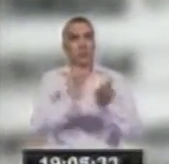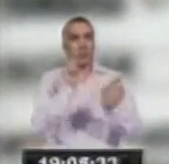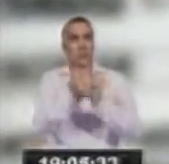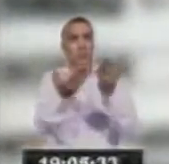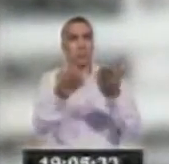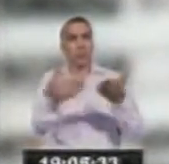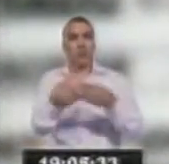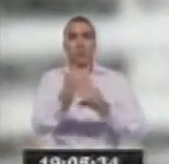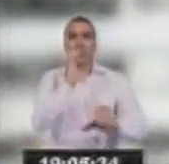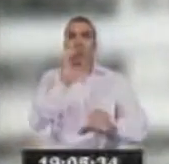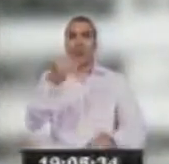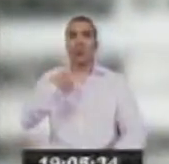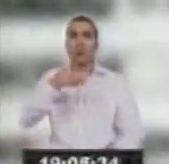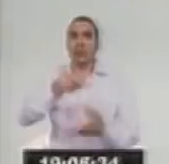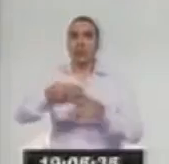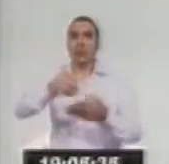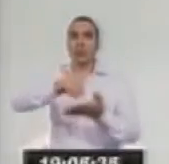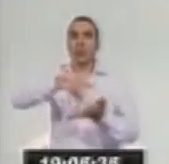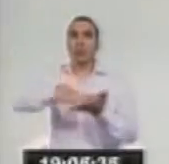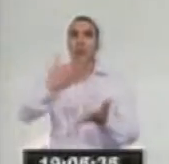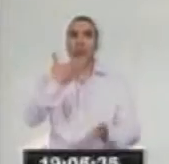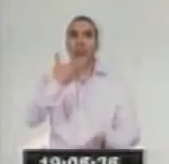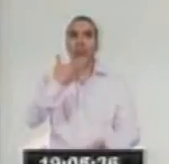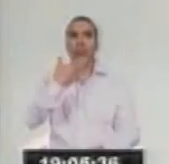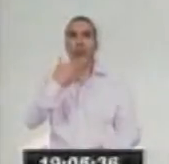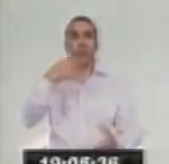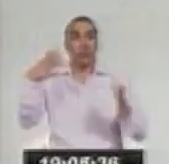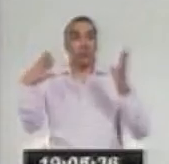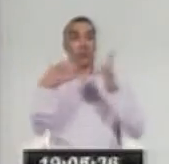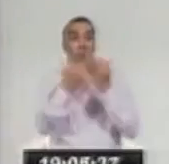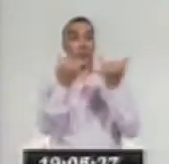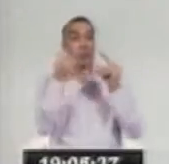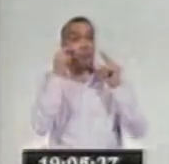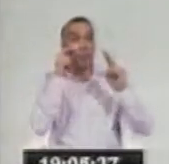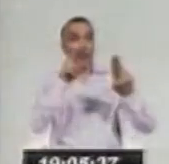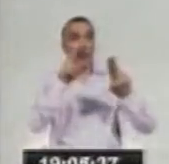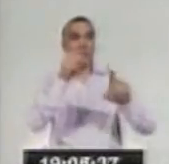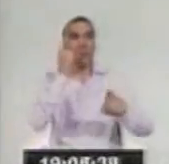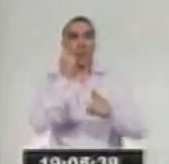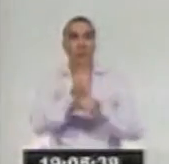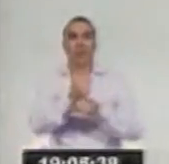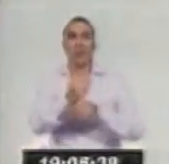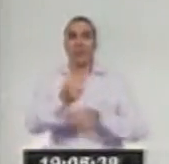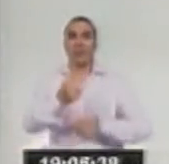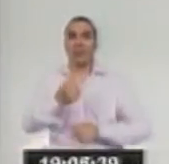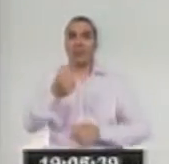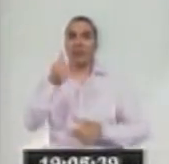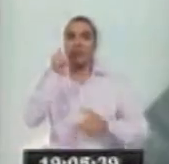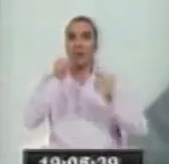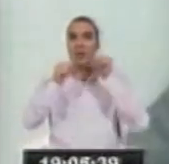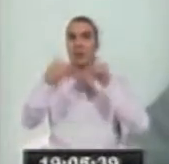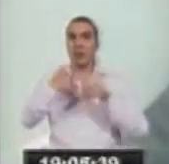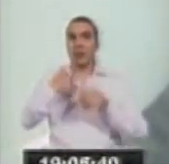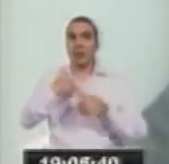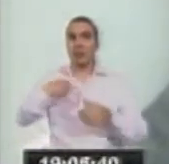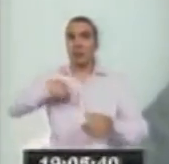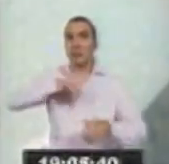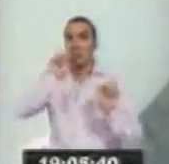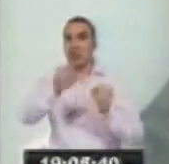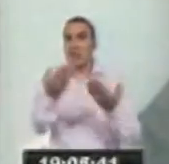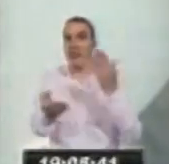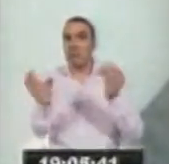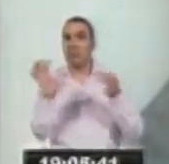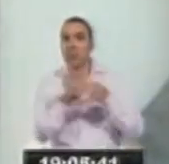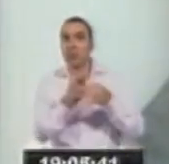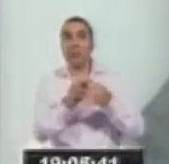transporte en el cual consta su nombre. A partir de un accidente, como ustedes ven, podemos sospechar los propios heridos que están ahí. La presunta organizadora